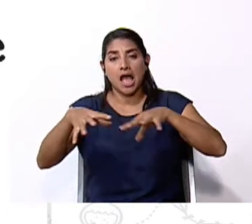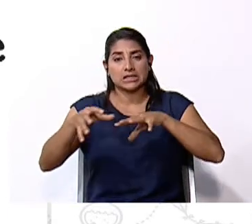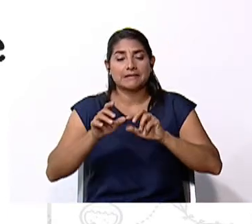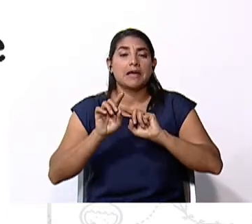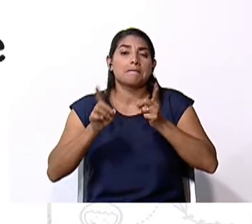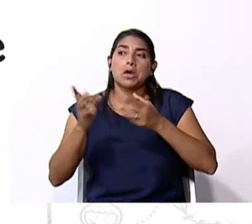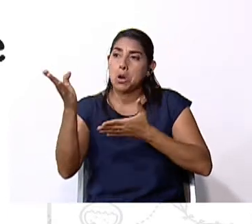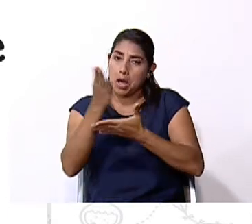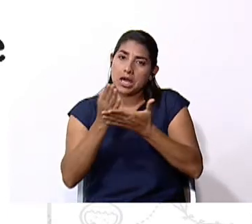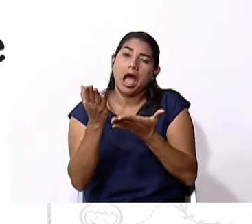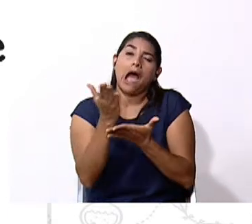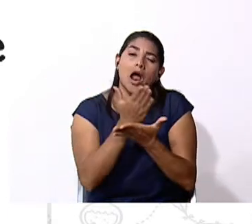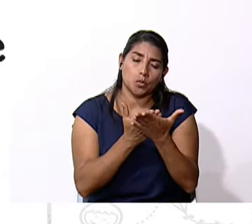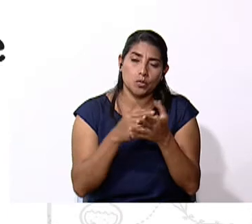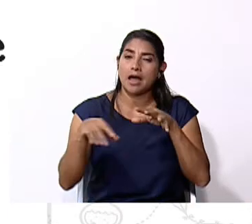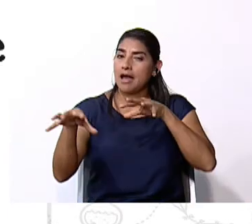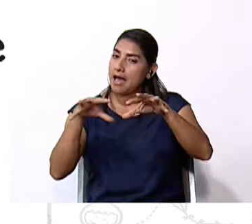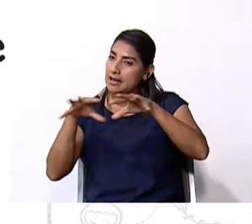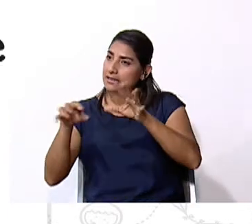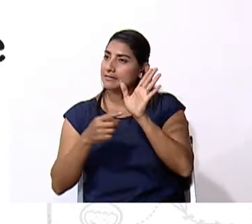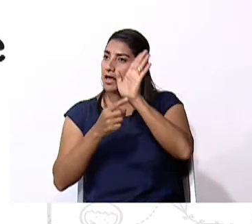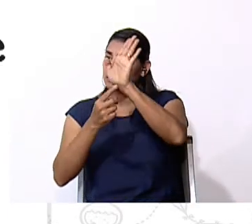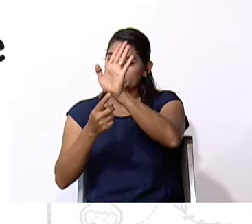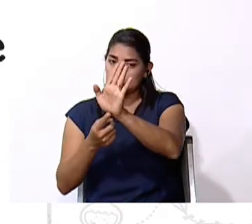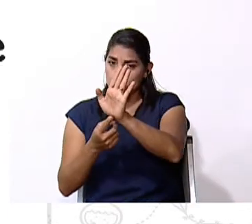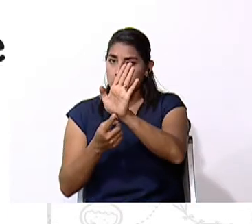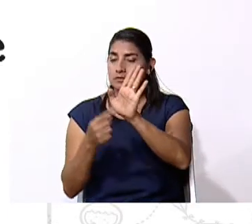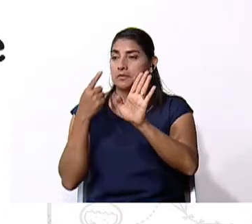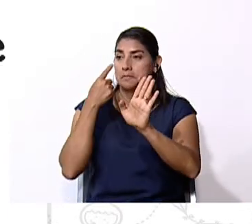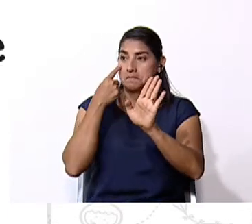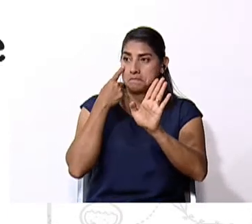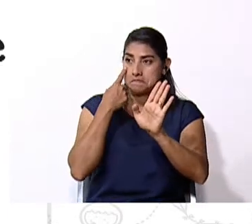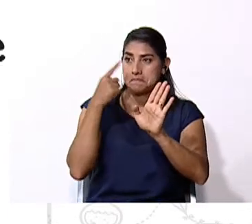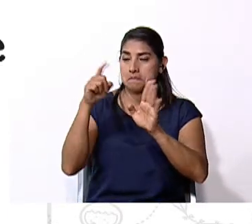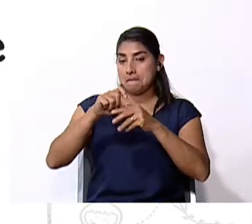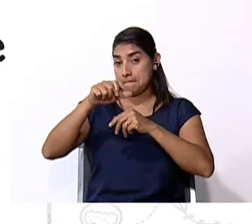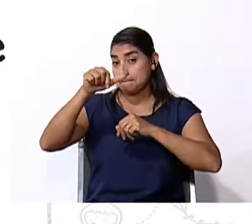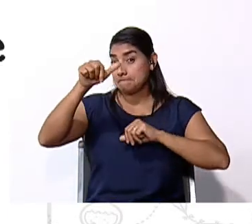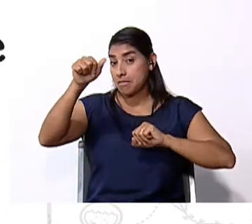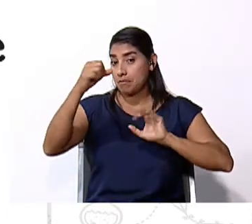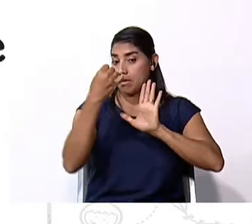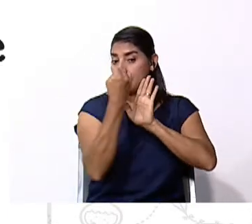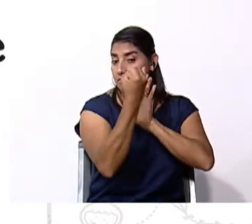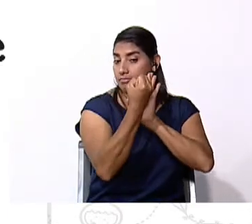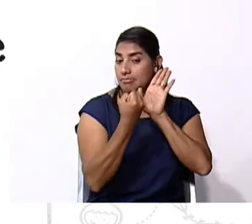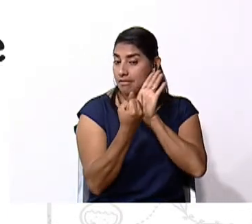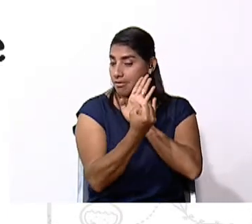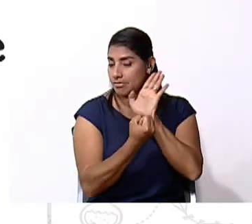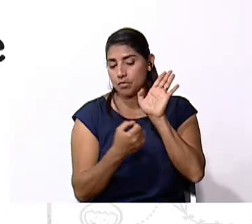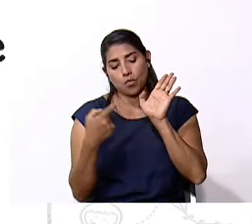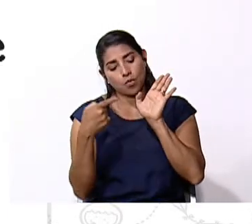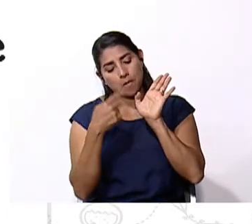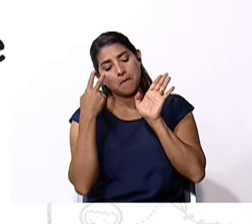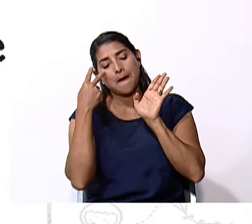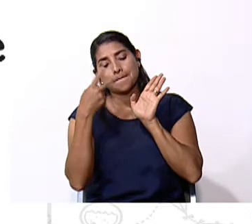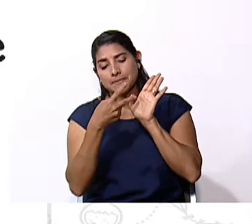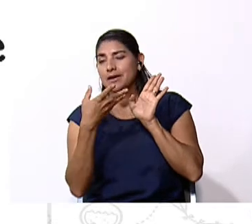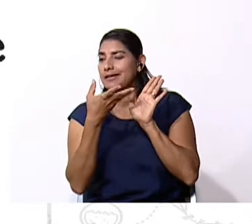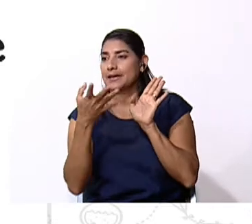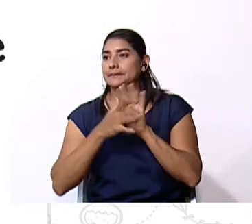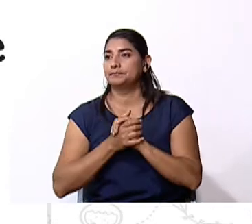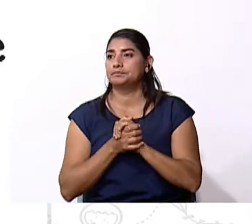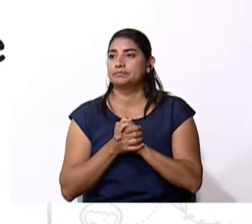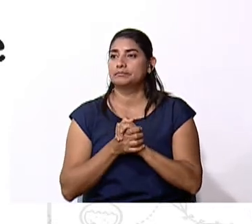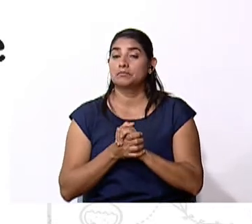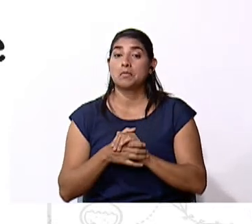hacer muchas otras cosas, pero estas que nos presenta acá este mapa, dice que podemos disfrutar de